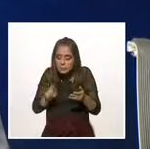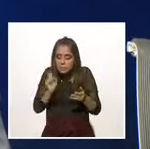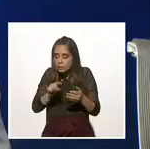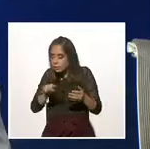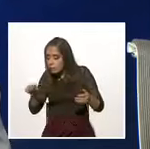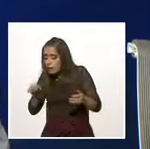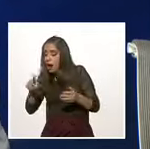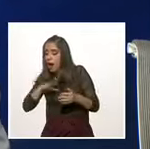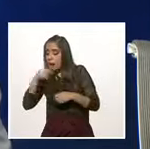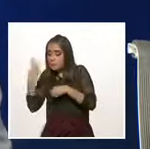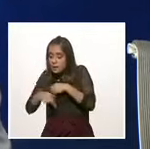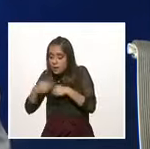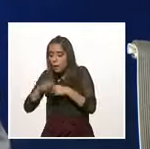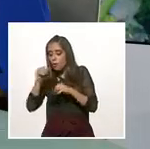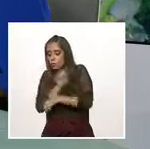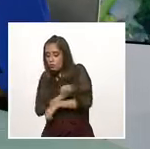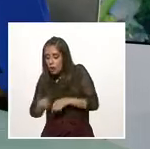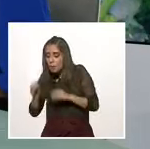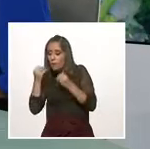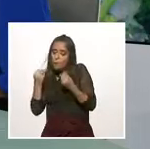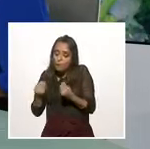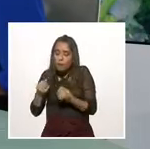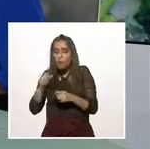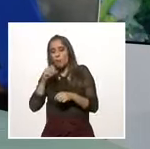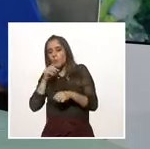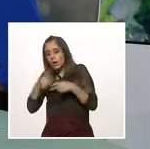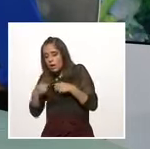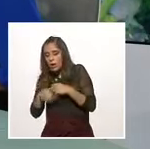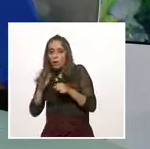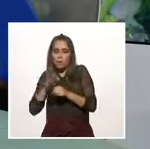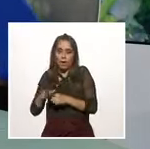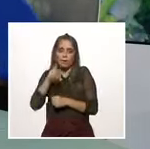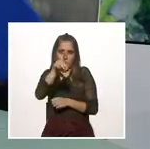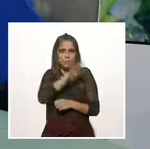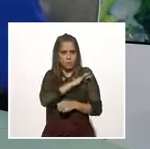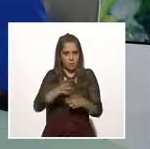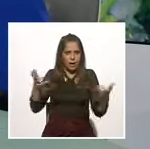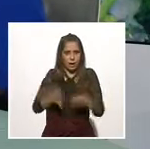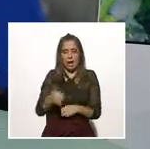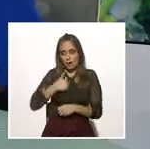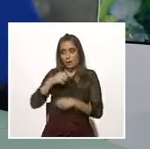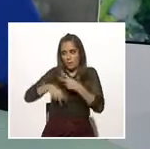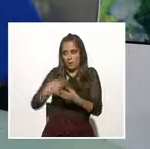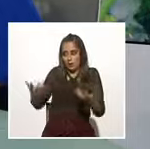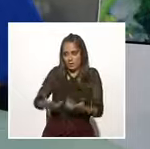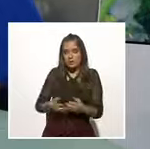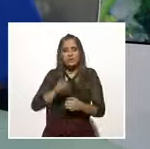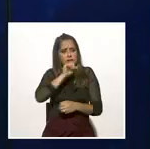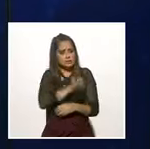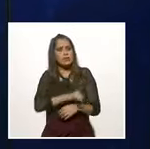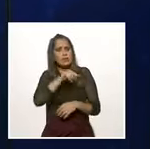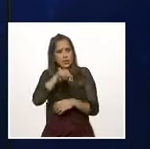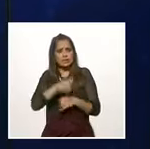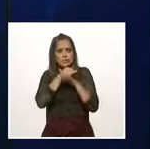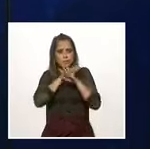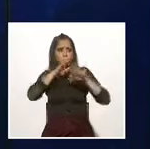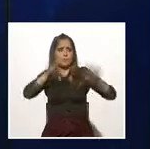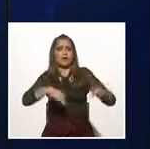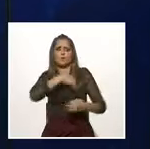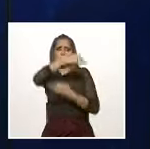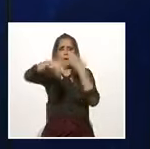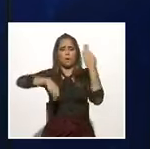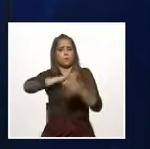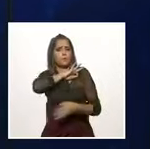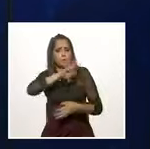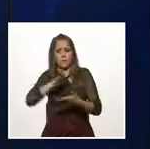se ha enfrentado ese lugar en específico. Ahorita lo voy a hacer. Sí, ya está muy democratizada esa parte de la información que por mucho